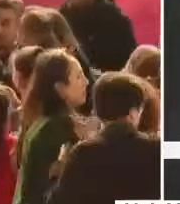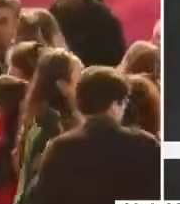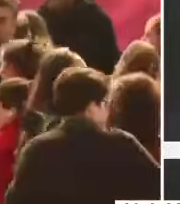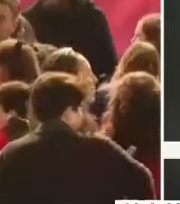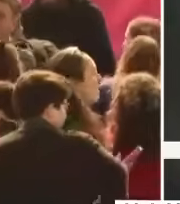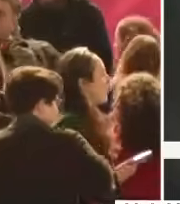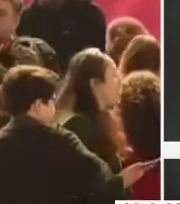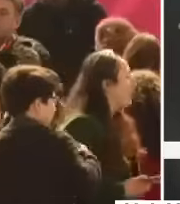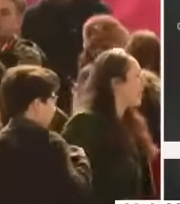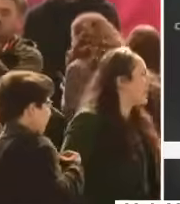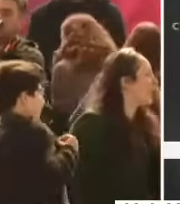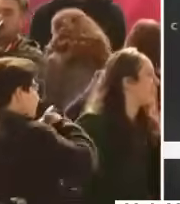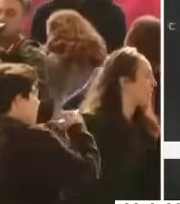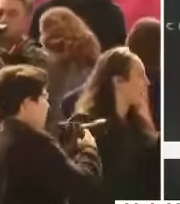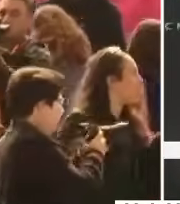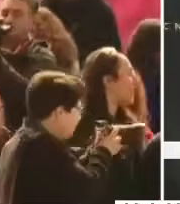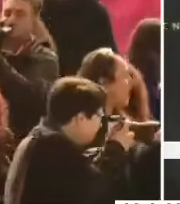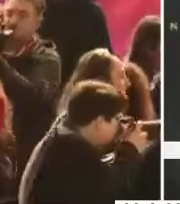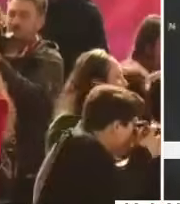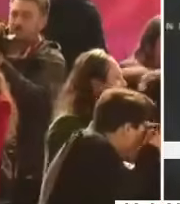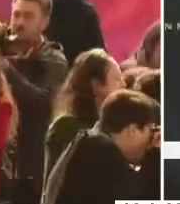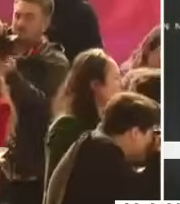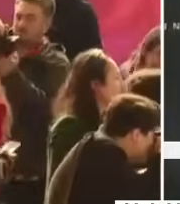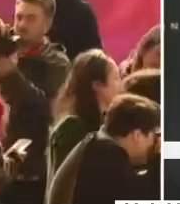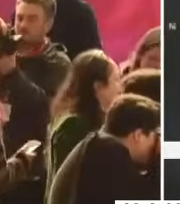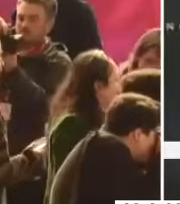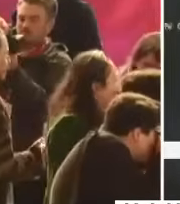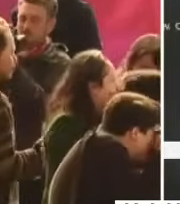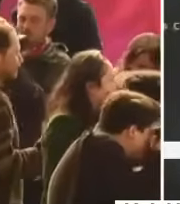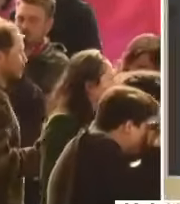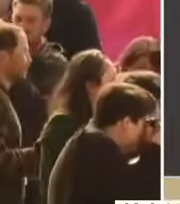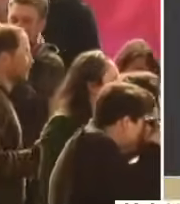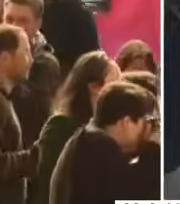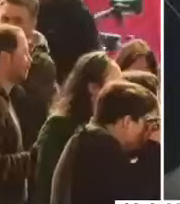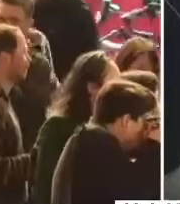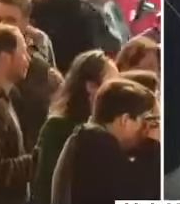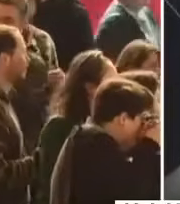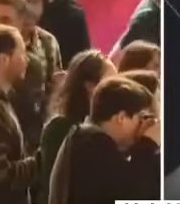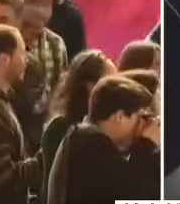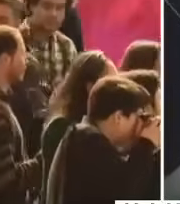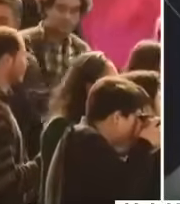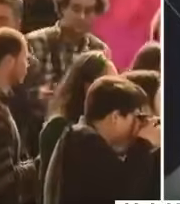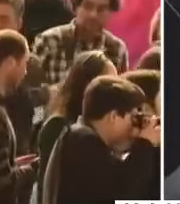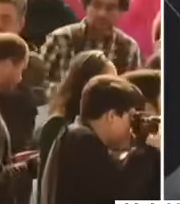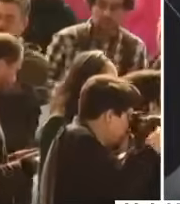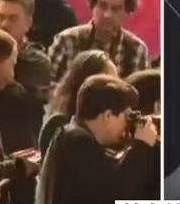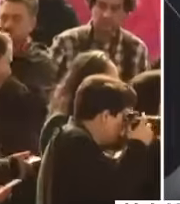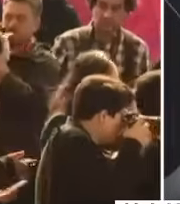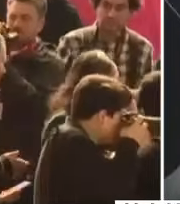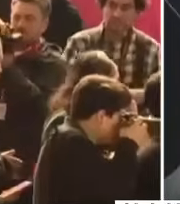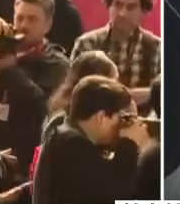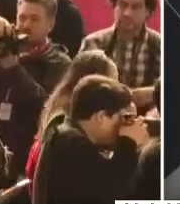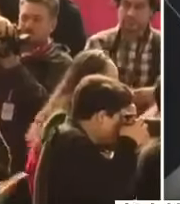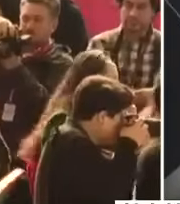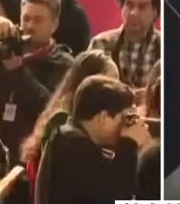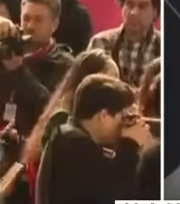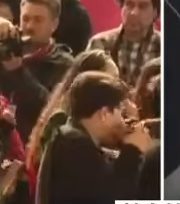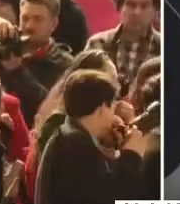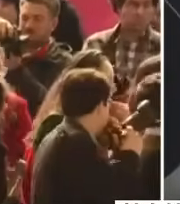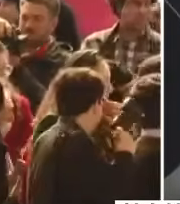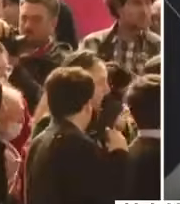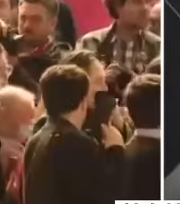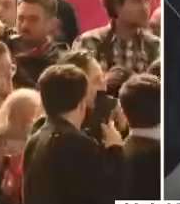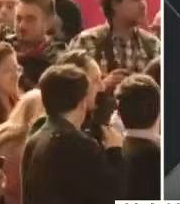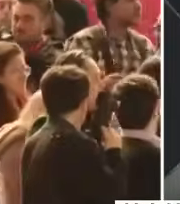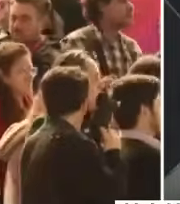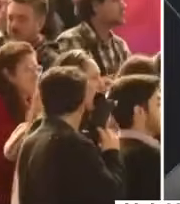con precaución, como han dicho todas las autoridades. Me parece importantísimo aquello. Mientras siguen bailando, le agradecemos a Ivo Goic y a